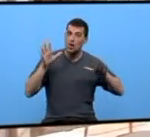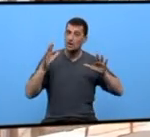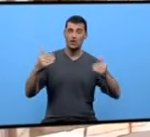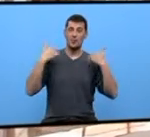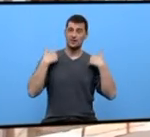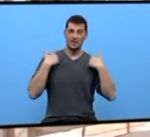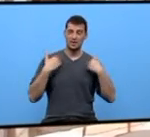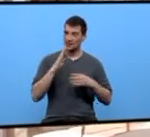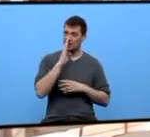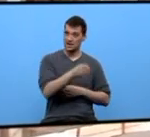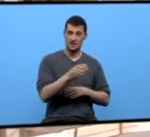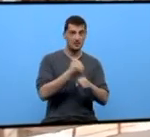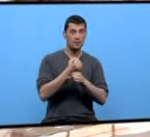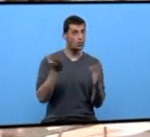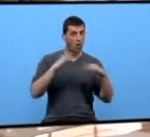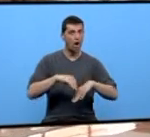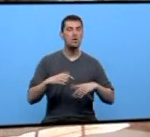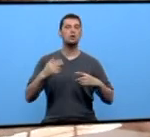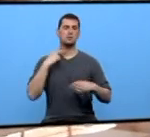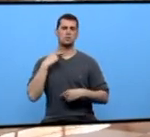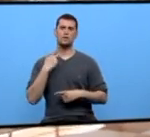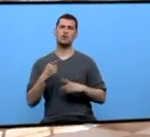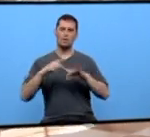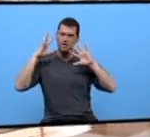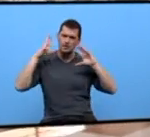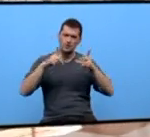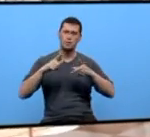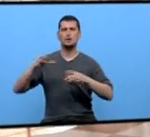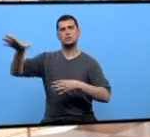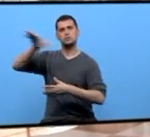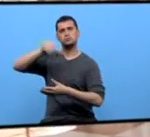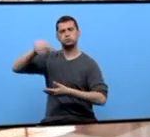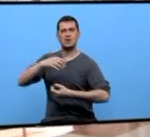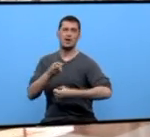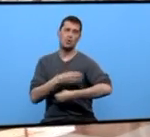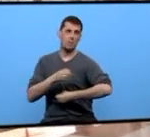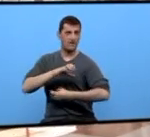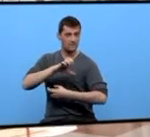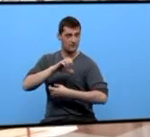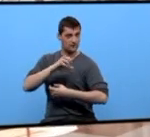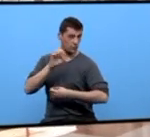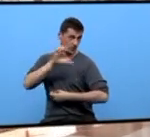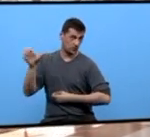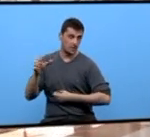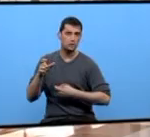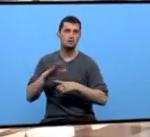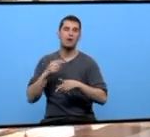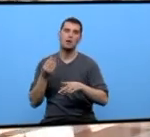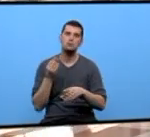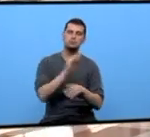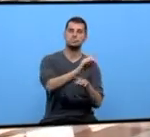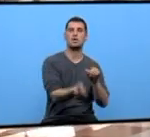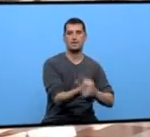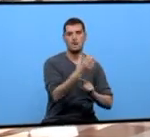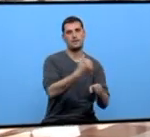en materias de emprego, estamos facendo grandes esforzos cada día captando fondos europeos para contribuir na medida do posible á